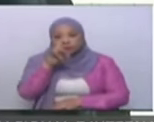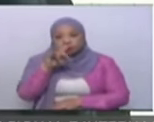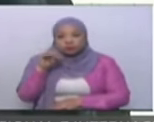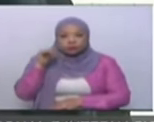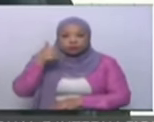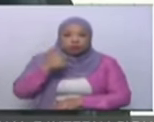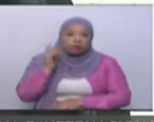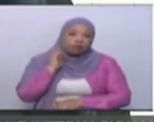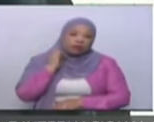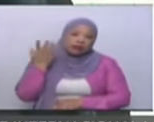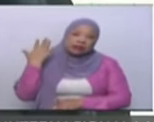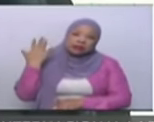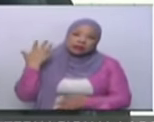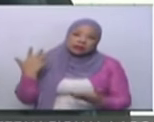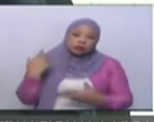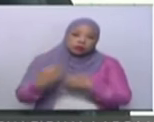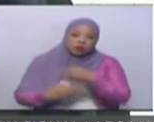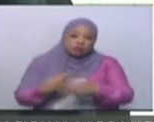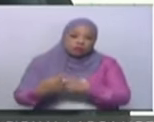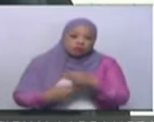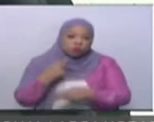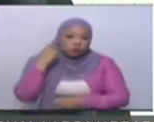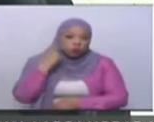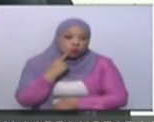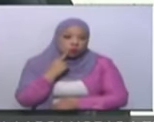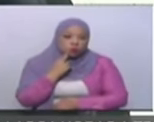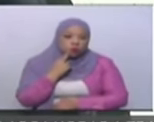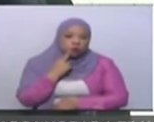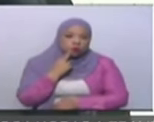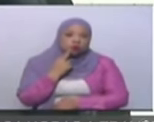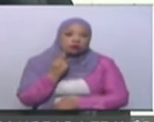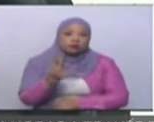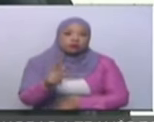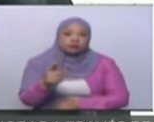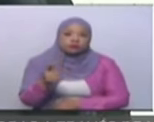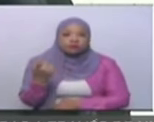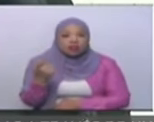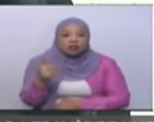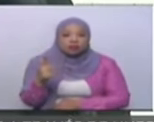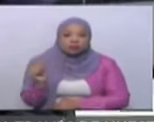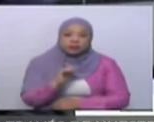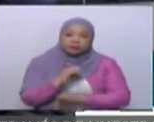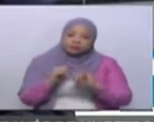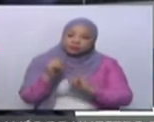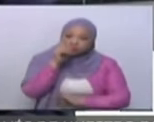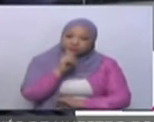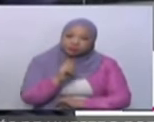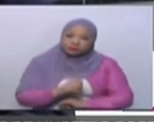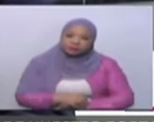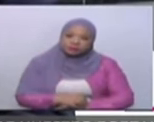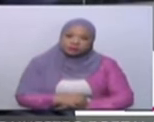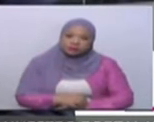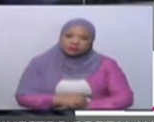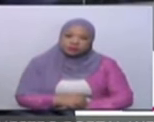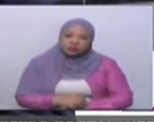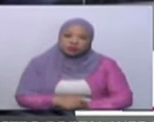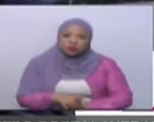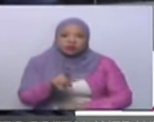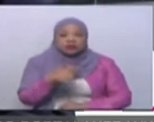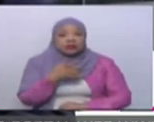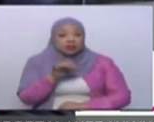puente durante la Revolución Bolivariana y en este casi tercer trimestre del año? Hay una canción que dice, no me toques esa